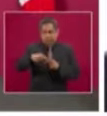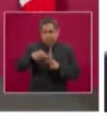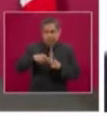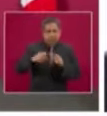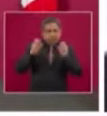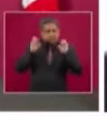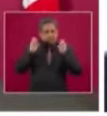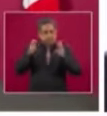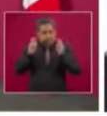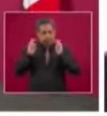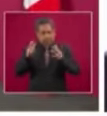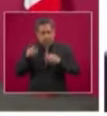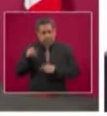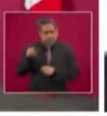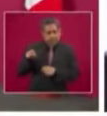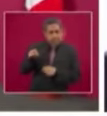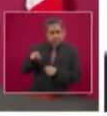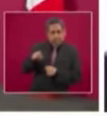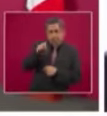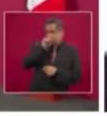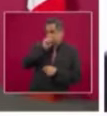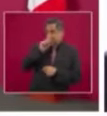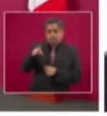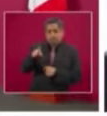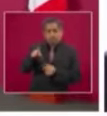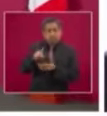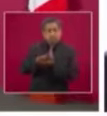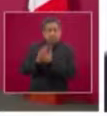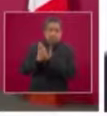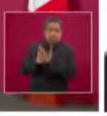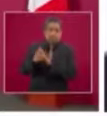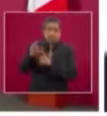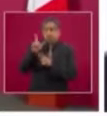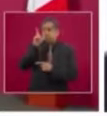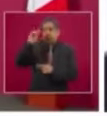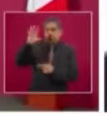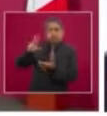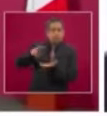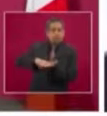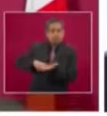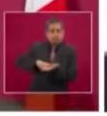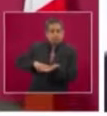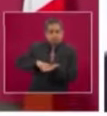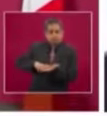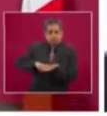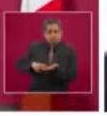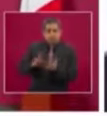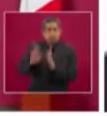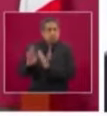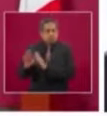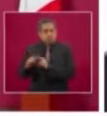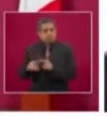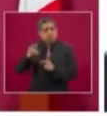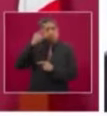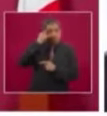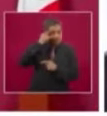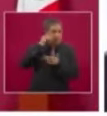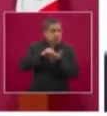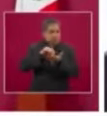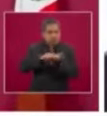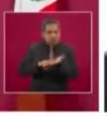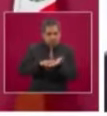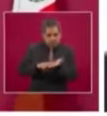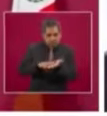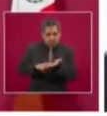viendo esta historia de saqueo que queremos nosotros que se investigue, que no